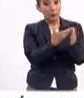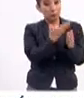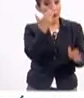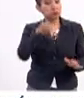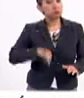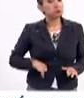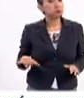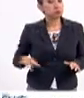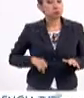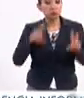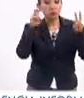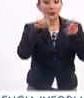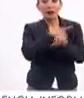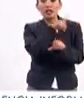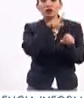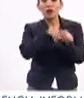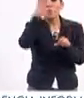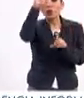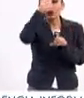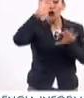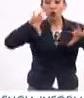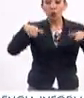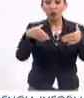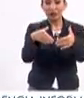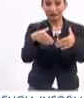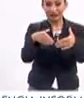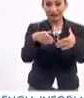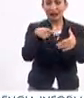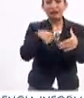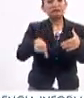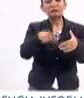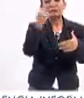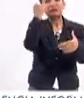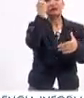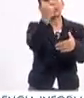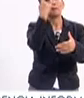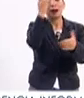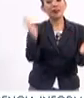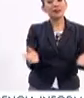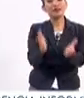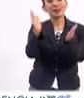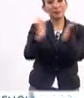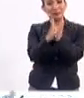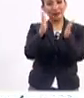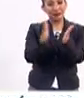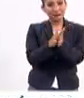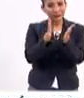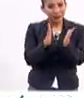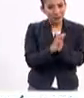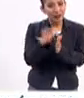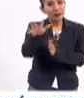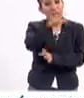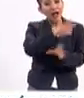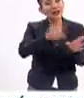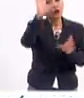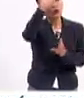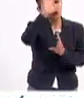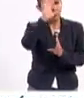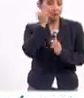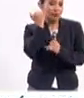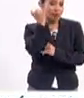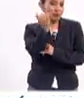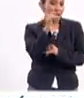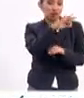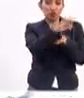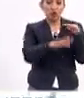muy interesante, el Programa Nacional de Cultura Comunitaria, que es una iniciativa para fomentar la participación en el ámbito cultural, pues me